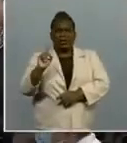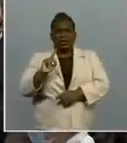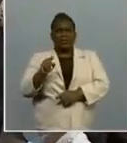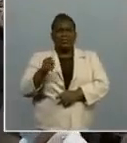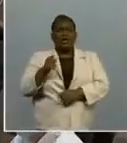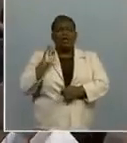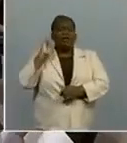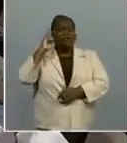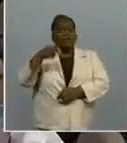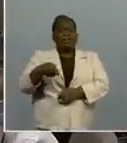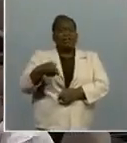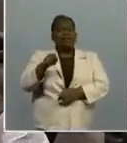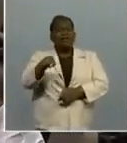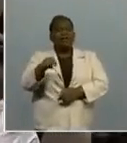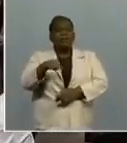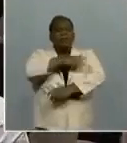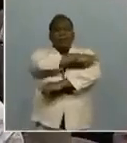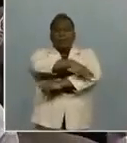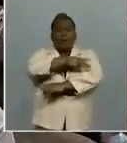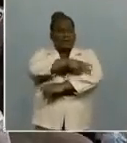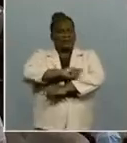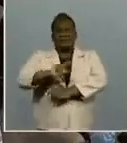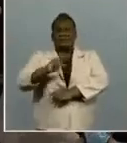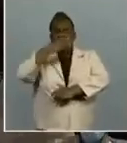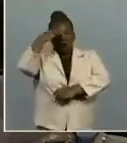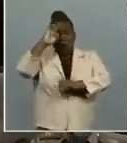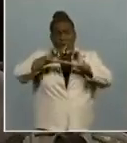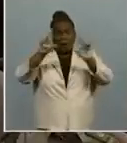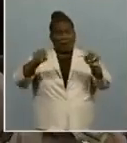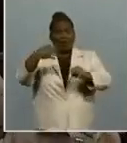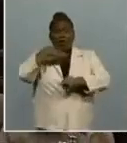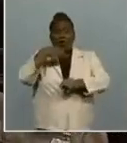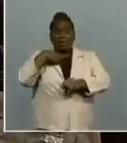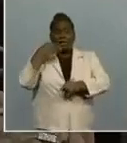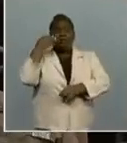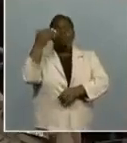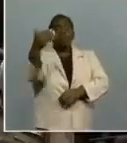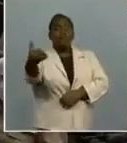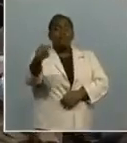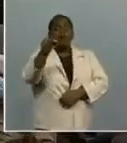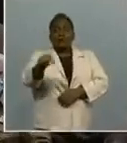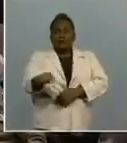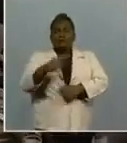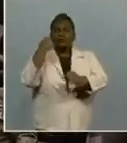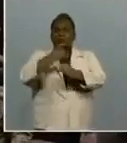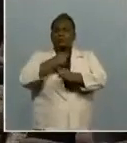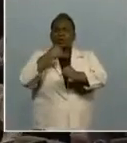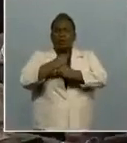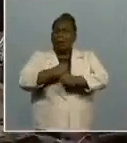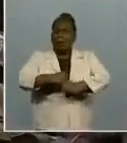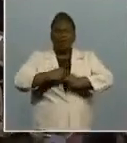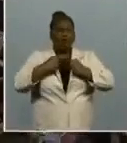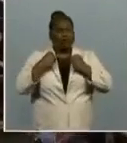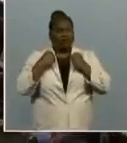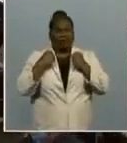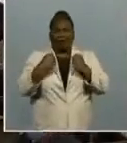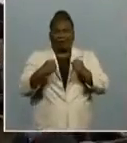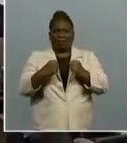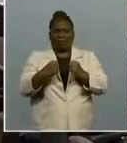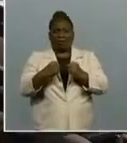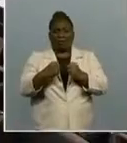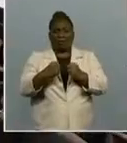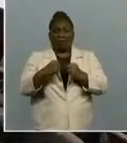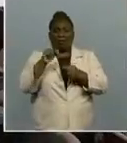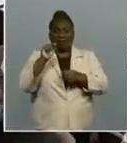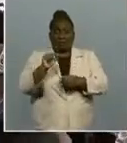lo que tenemos delante desafiándonos continuamente es una obra heroica descomunal es